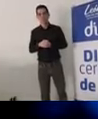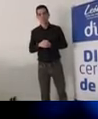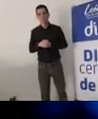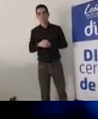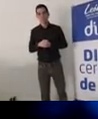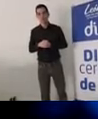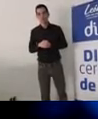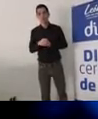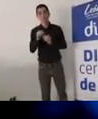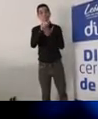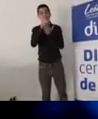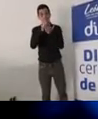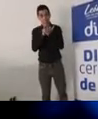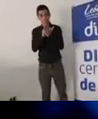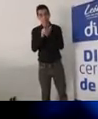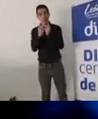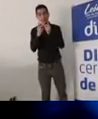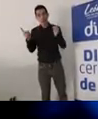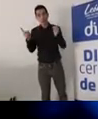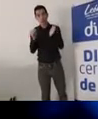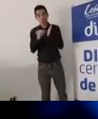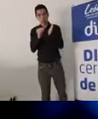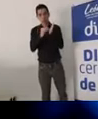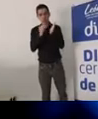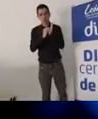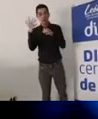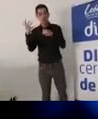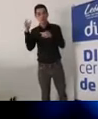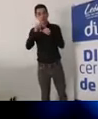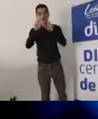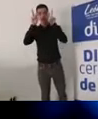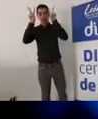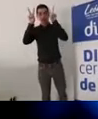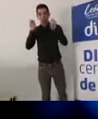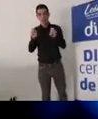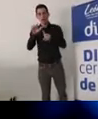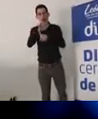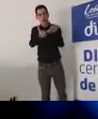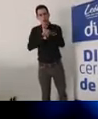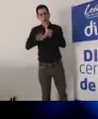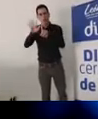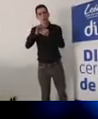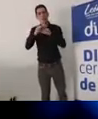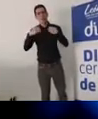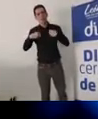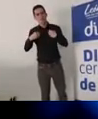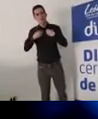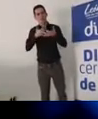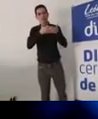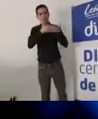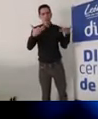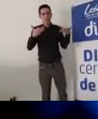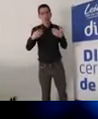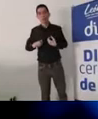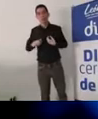Sostenible incorpora un capítulo ambiental para la defensa de la vida terrestre, la vida marina, la acción contra el cambio climático